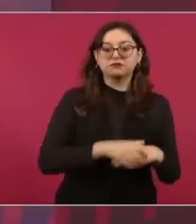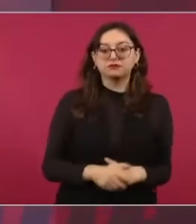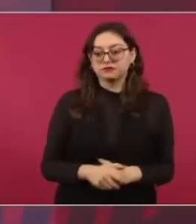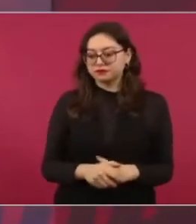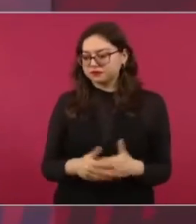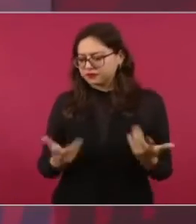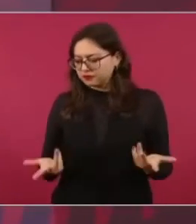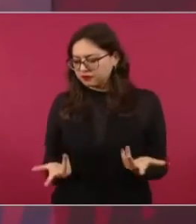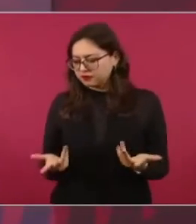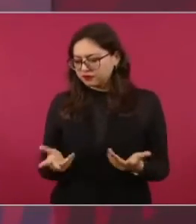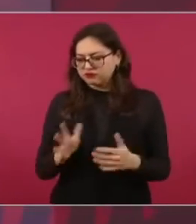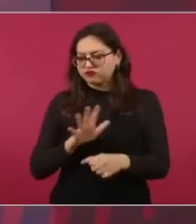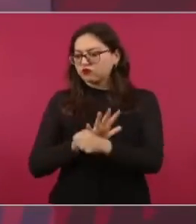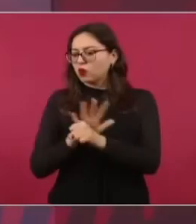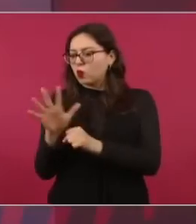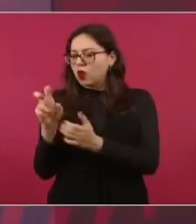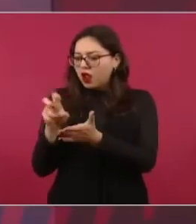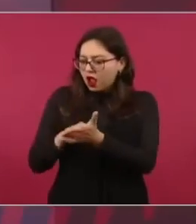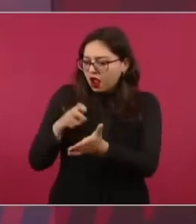se gaste menos,